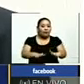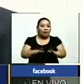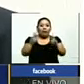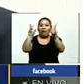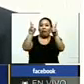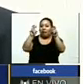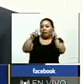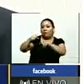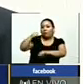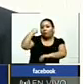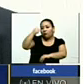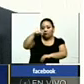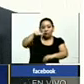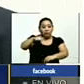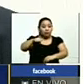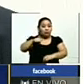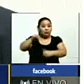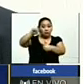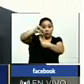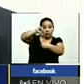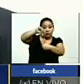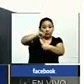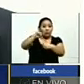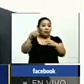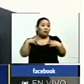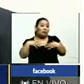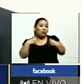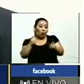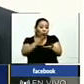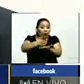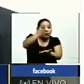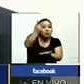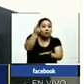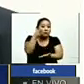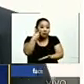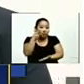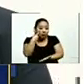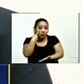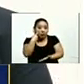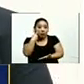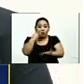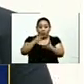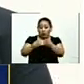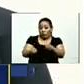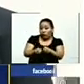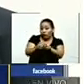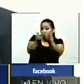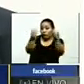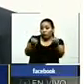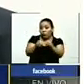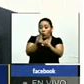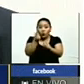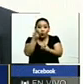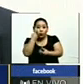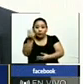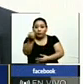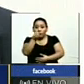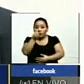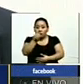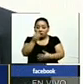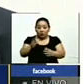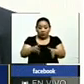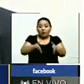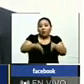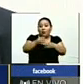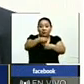regionales relevantes y de emergencias de salud animal, sanidad vegetal e inocuidad de alimentos, que los